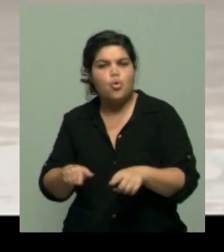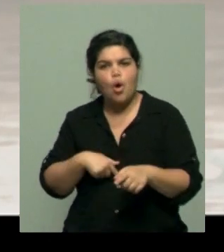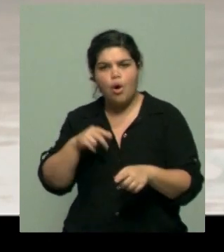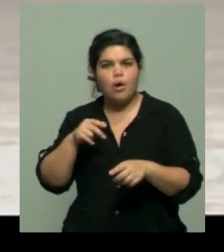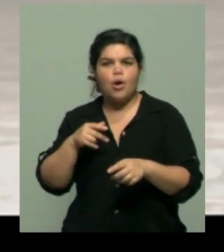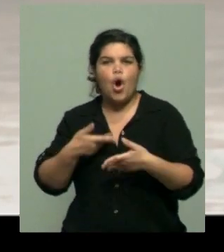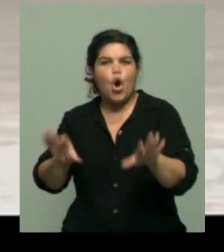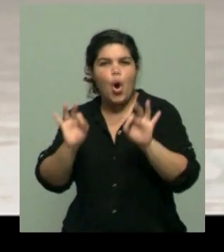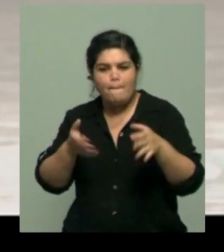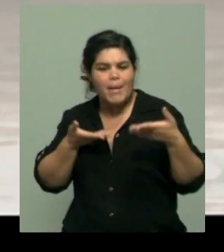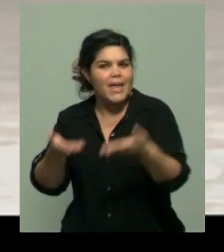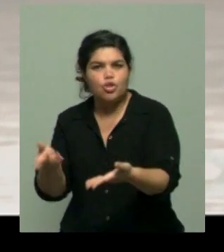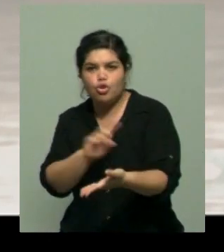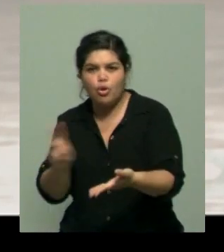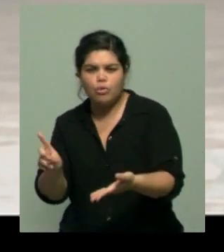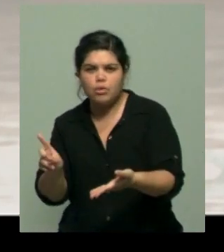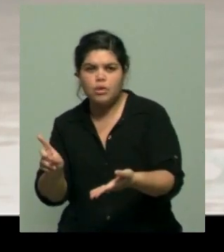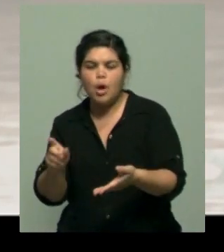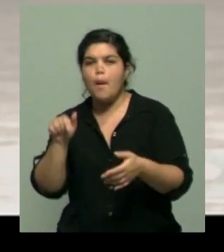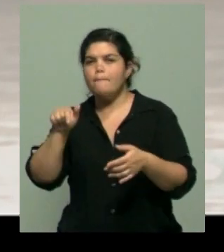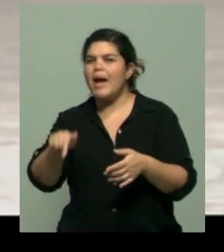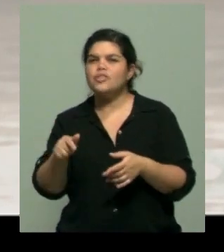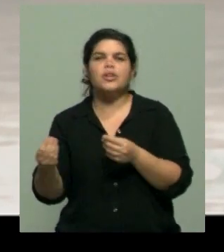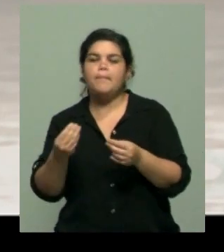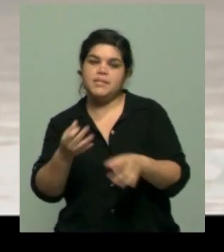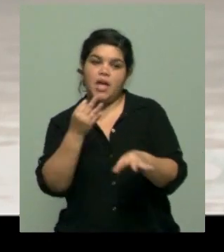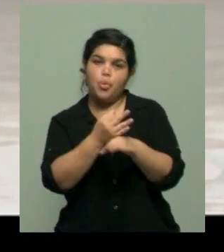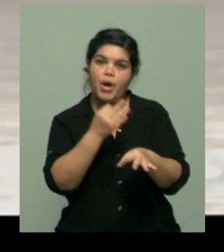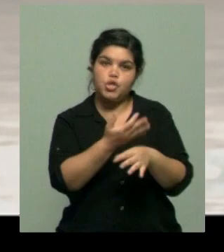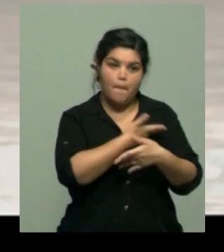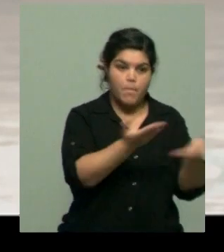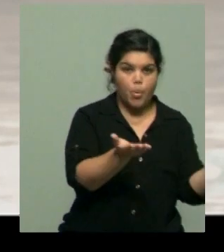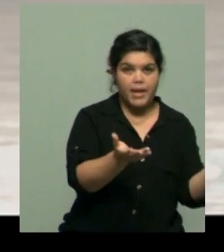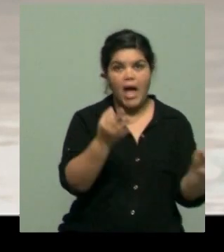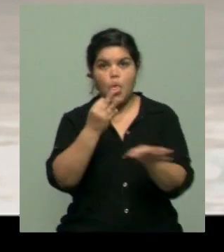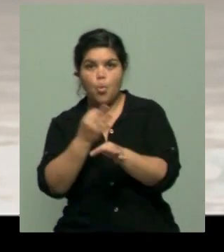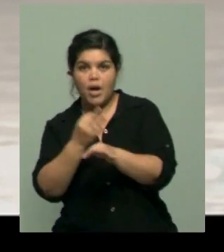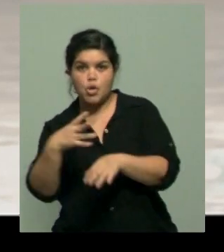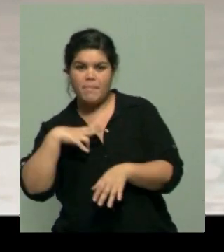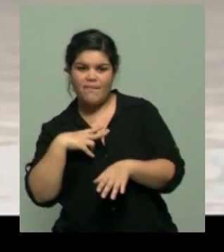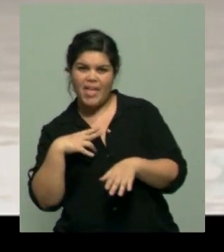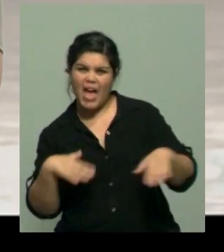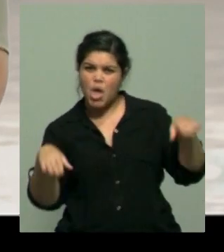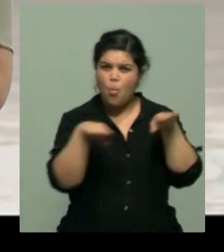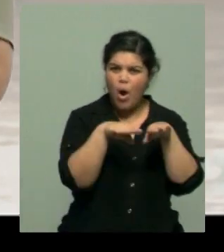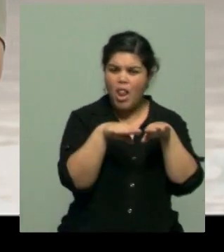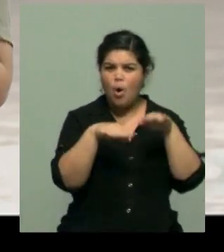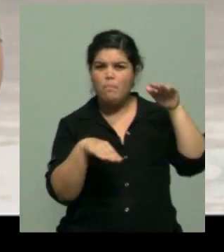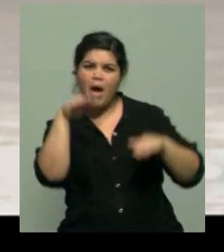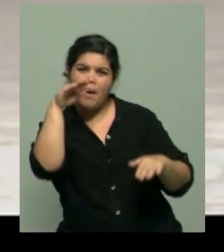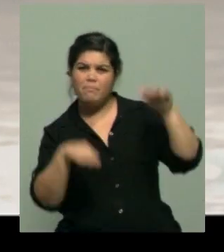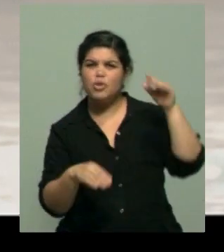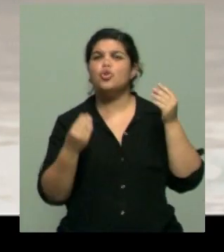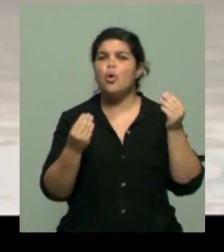pero no en lo privado. ¿Es un mito esto que en lo público está como más complejizado y lo privado no? No, yo creo que no. ¿En las